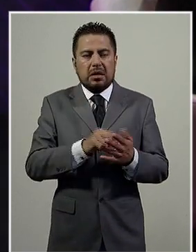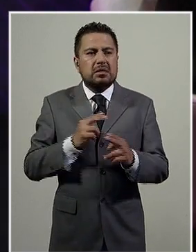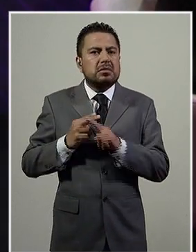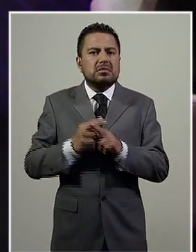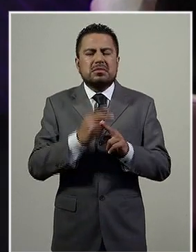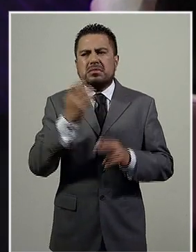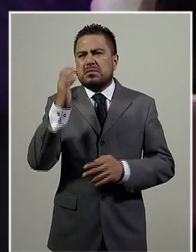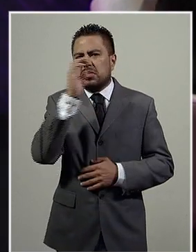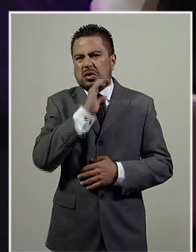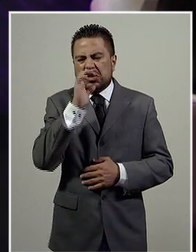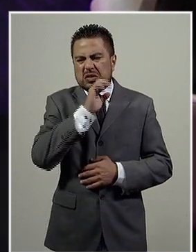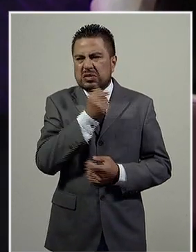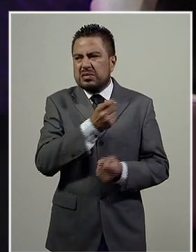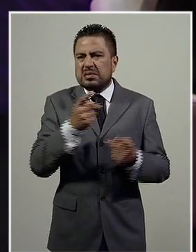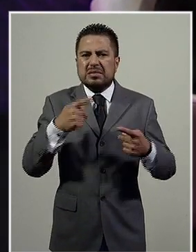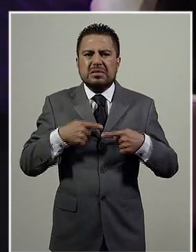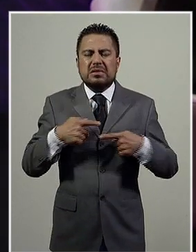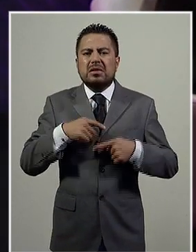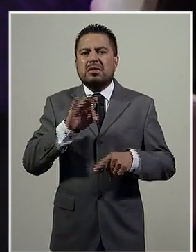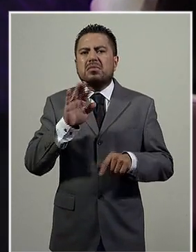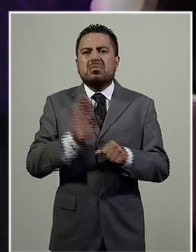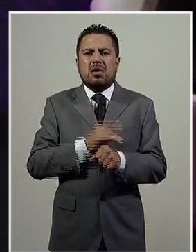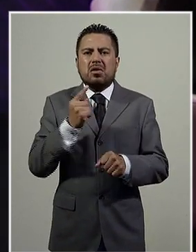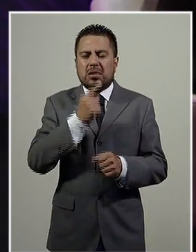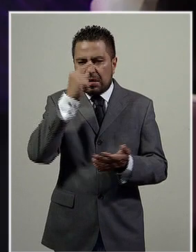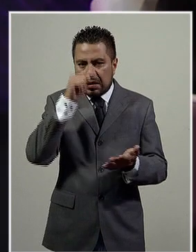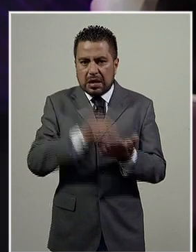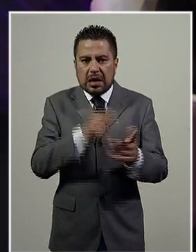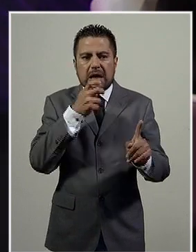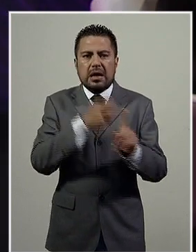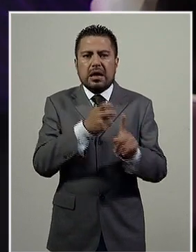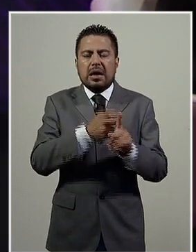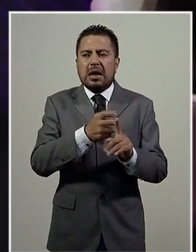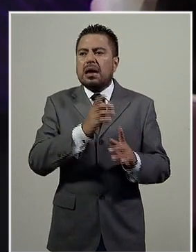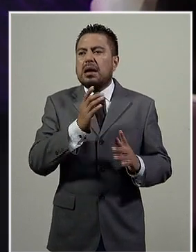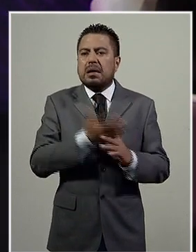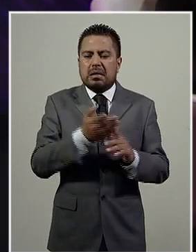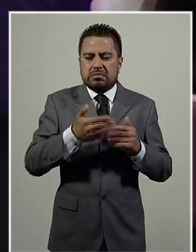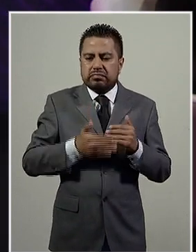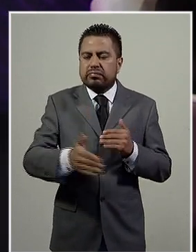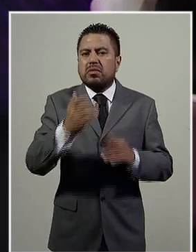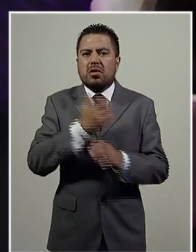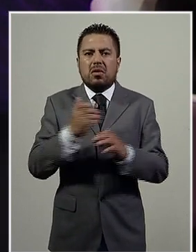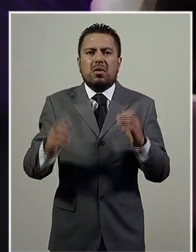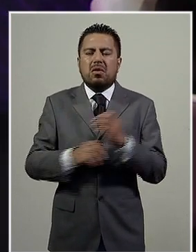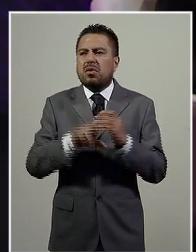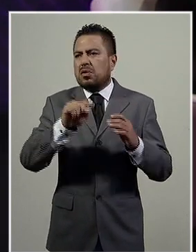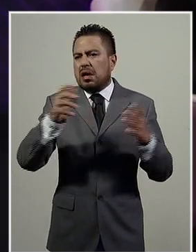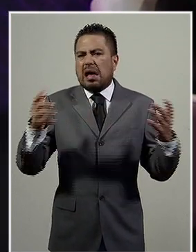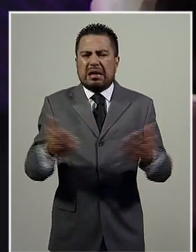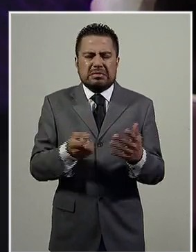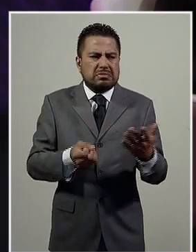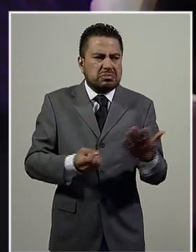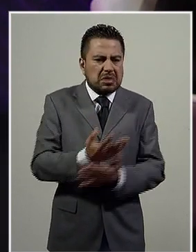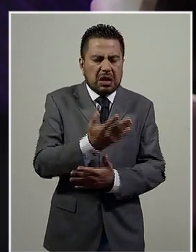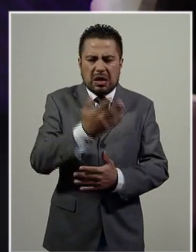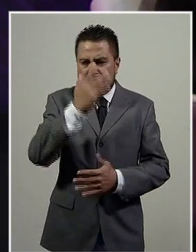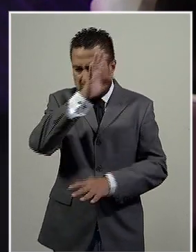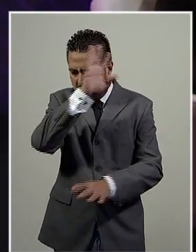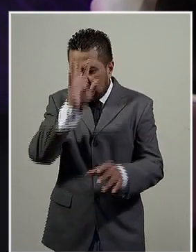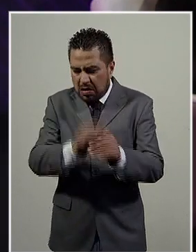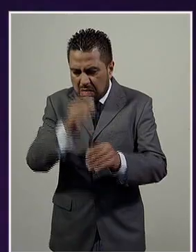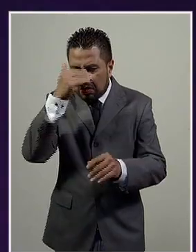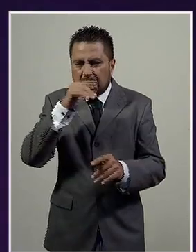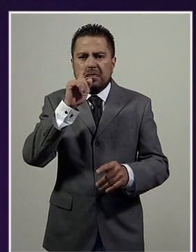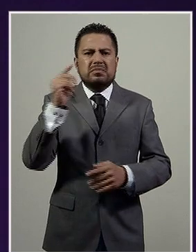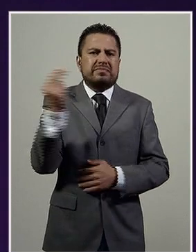mantenernos curiosos, ¿no? Porque creo que de ahí también parten muchas cosas. No, nadie nace sabiéndolo todo otra vez.